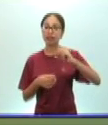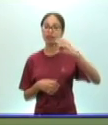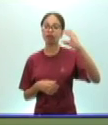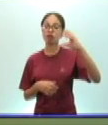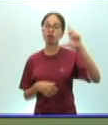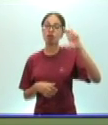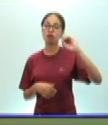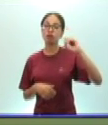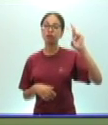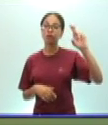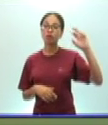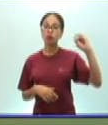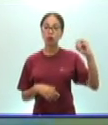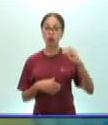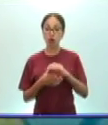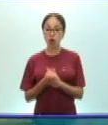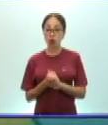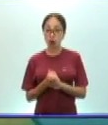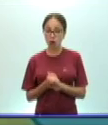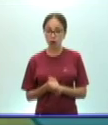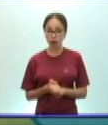desinfectar.